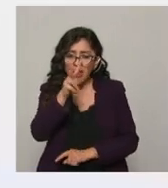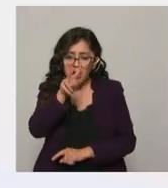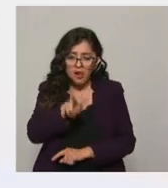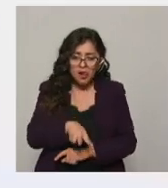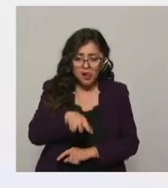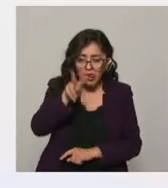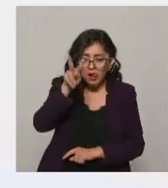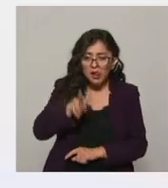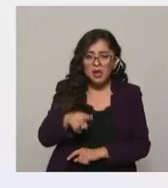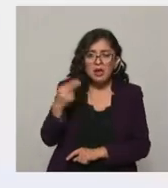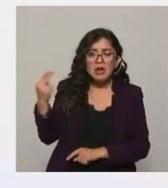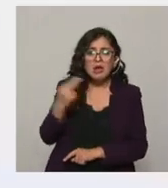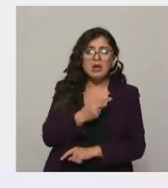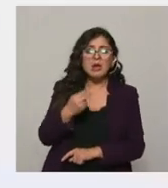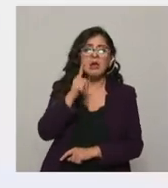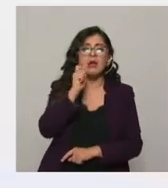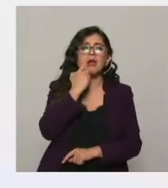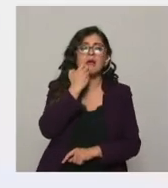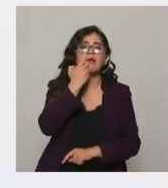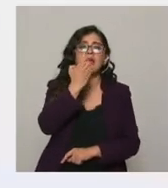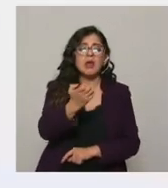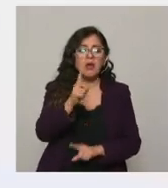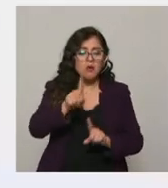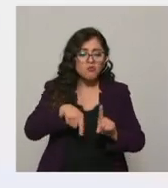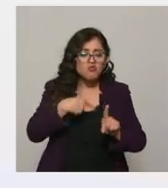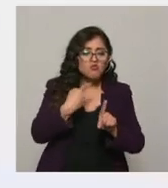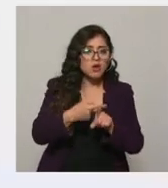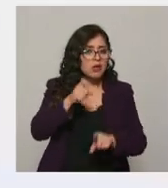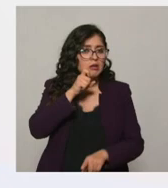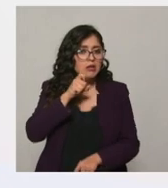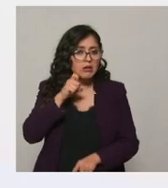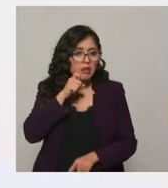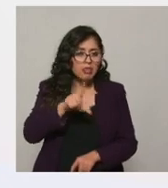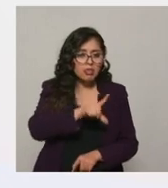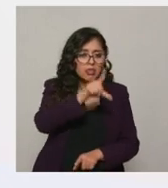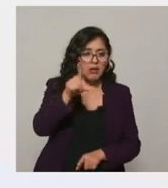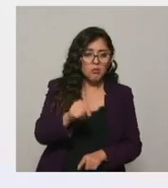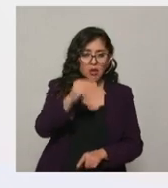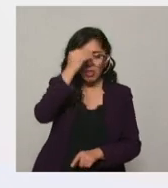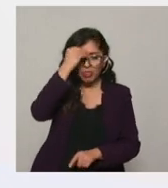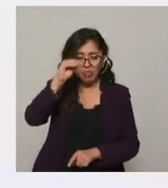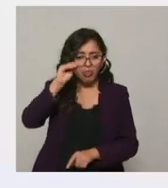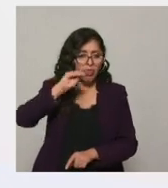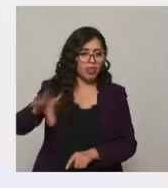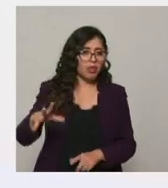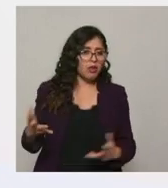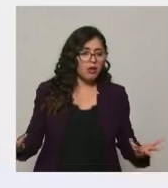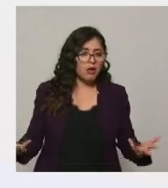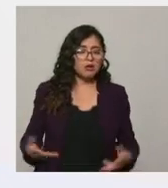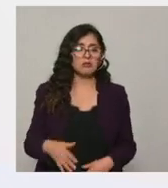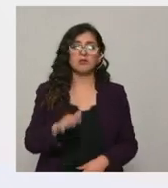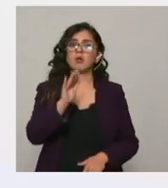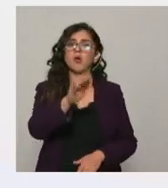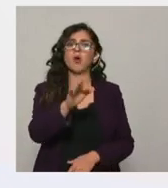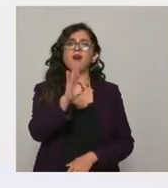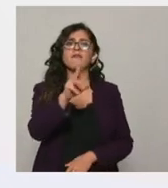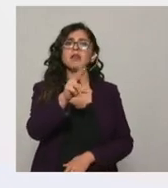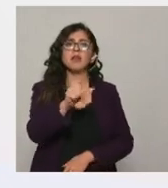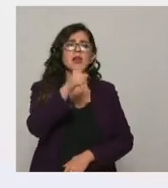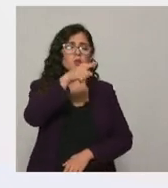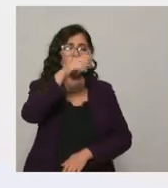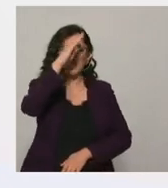van a dejar abandonadas. Bueno, mucha gente me dice, pero Frida, por lo menos no la matan, ¿no? Es que la violación